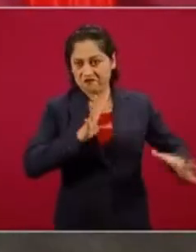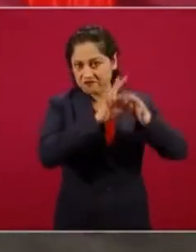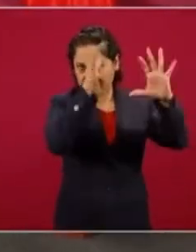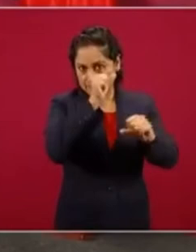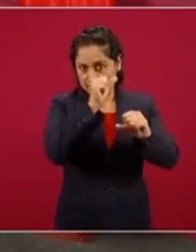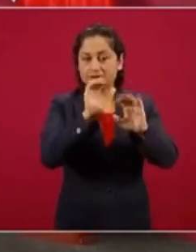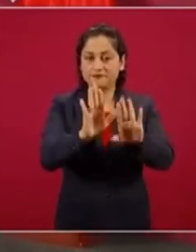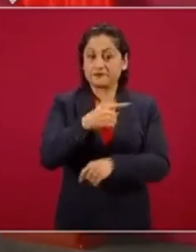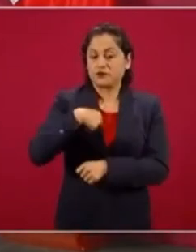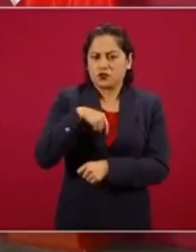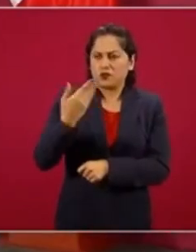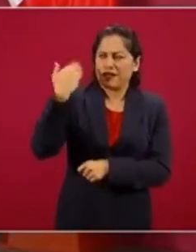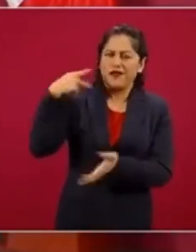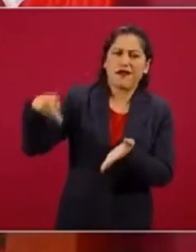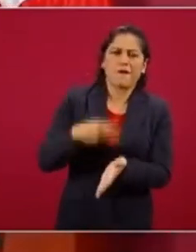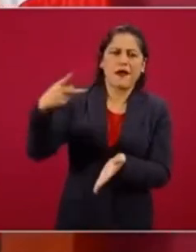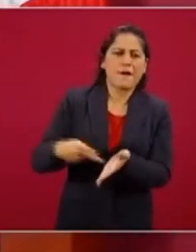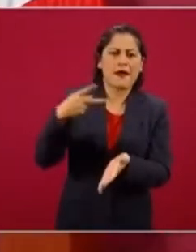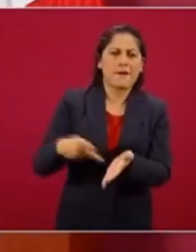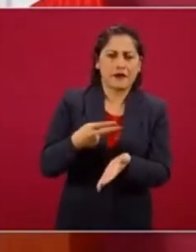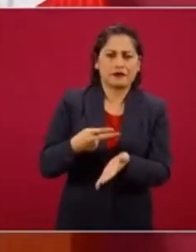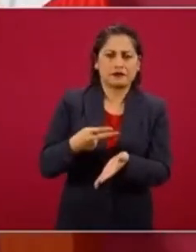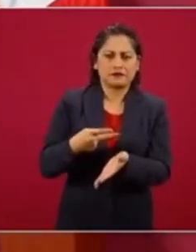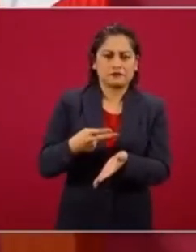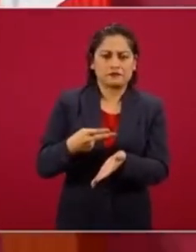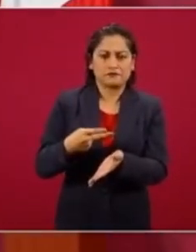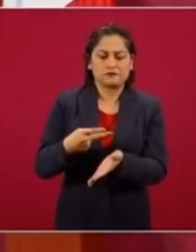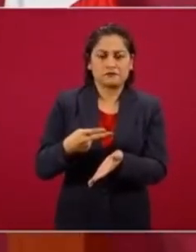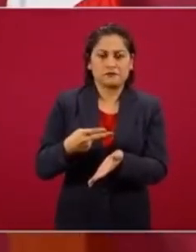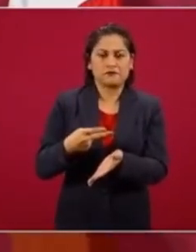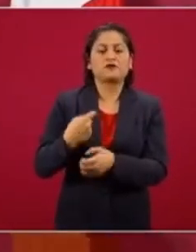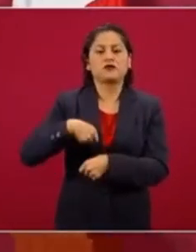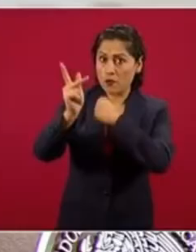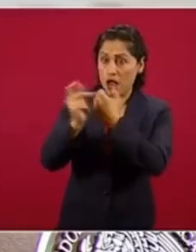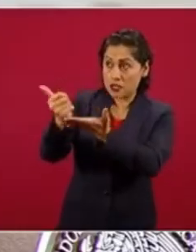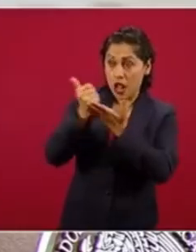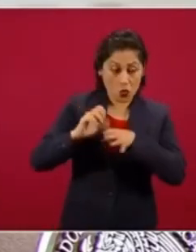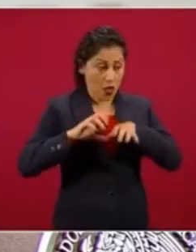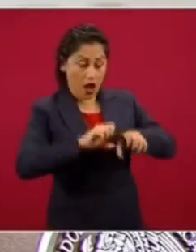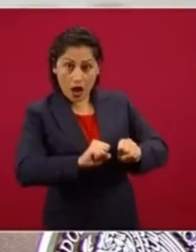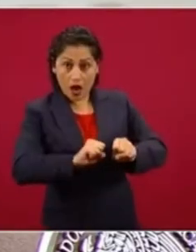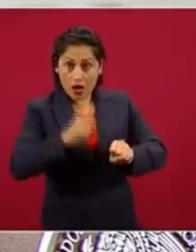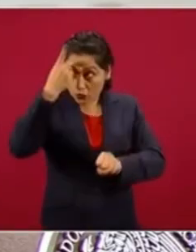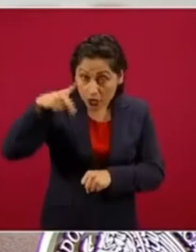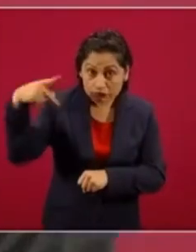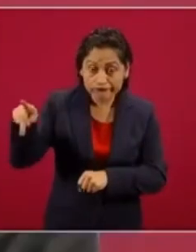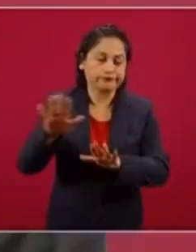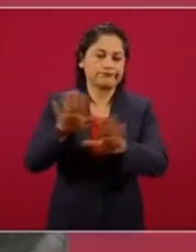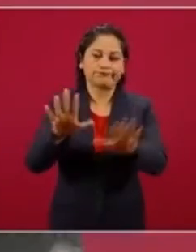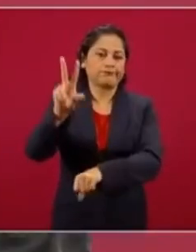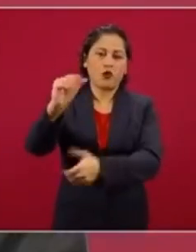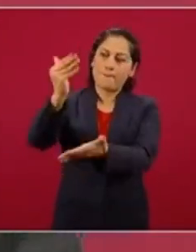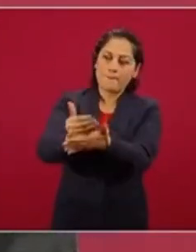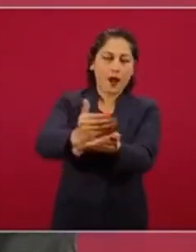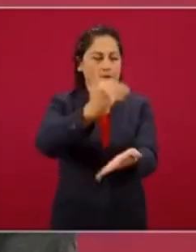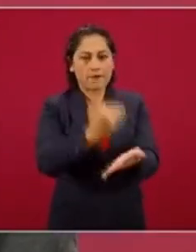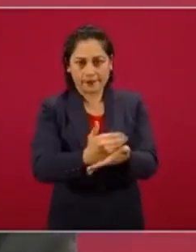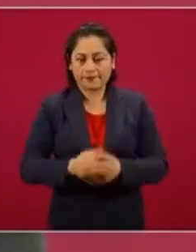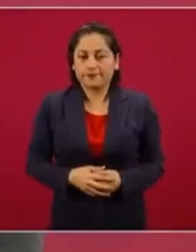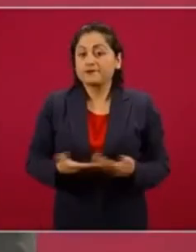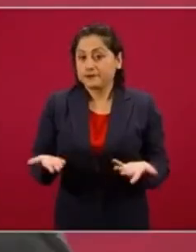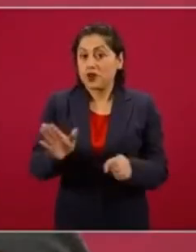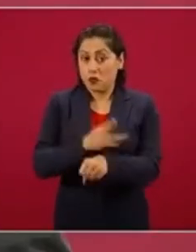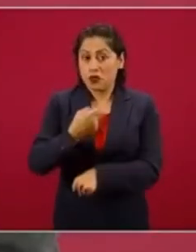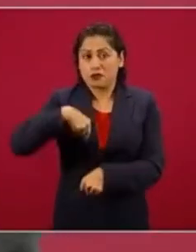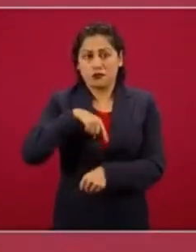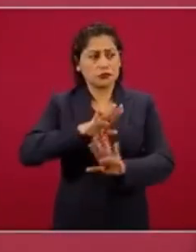que hemos hablado y se toca el tema, ha actuado con respeto a nuestra soberanía. Entonces, nos hemos puesto de acuerdo. Y